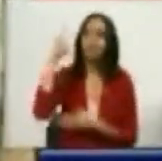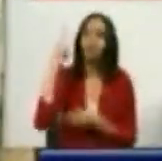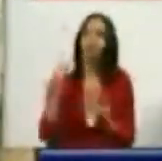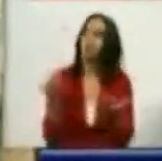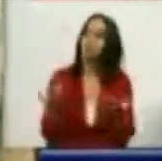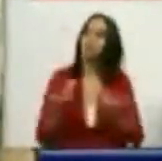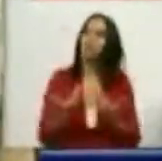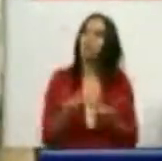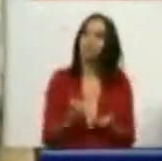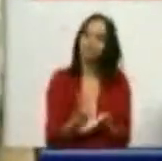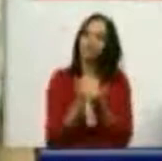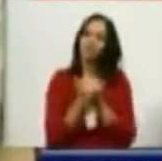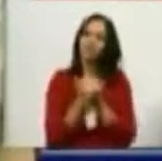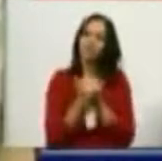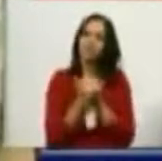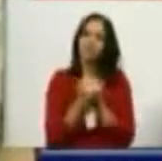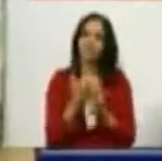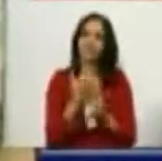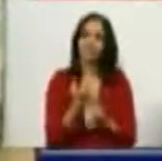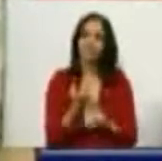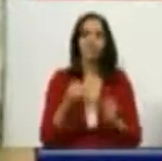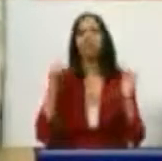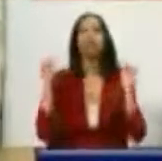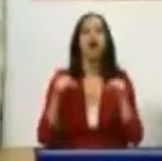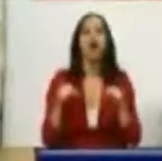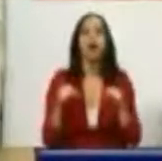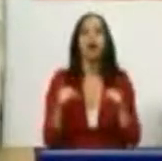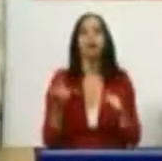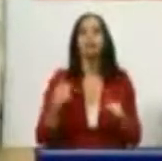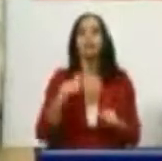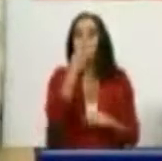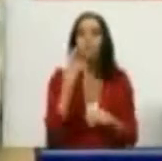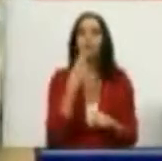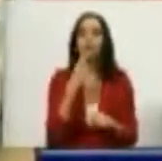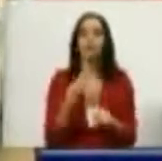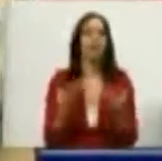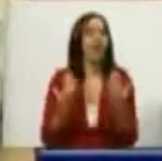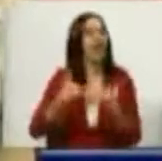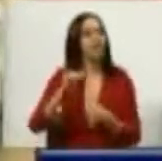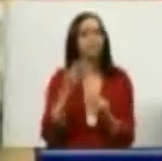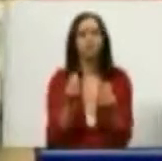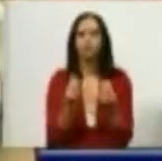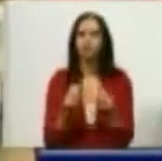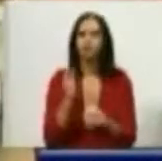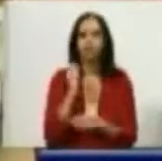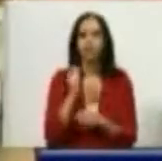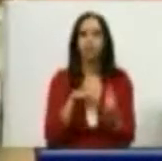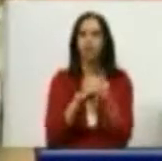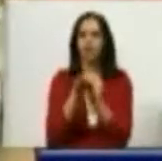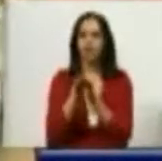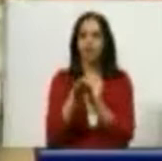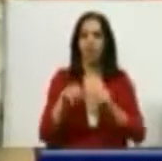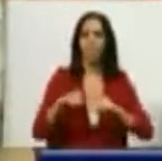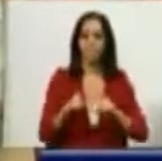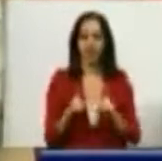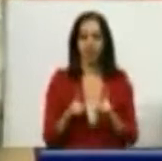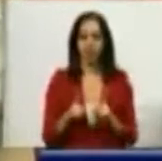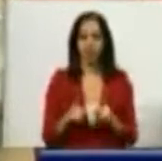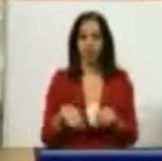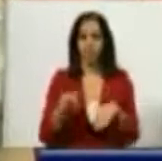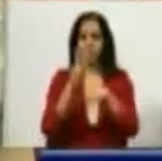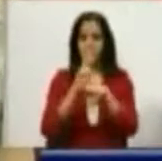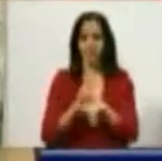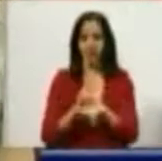esta oportunidad decirle que ahora es cuando nos tenemos compromiso hay muchas tareas por desarrollar pero Vargas